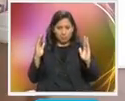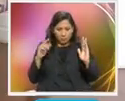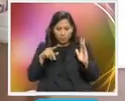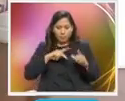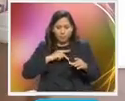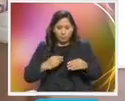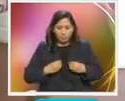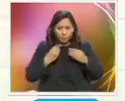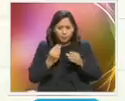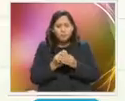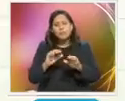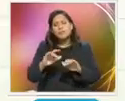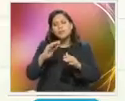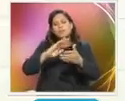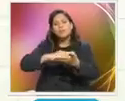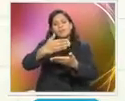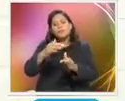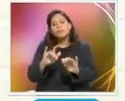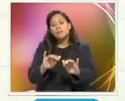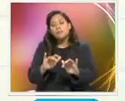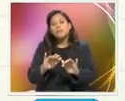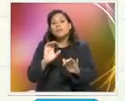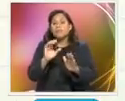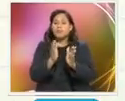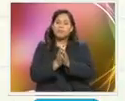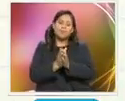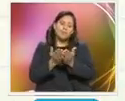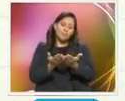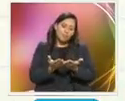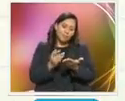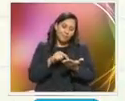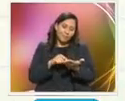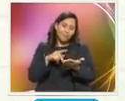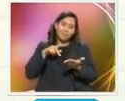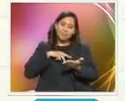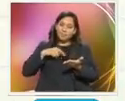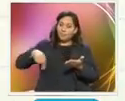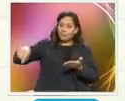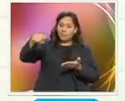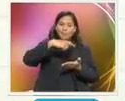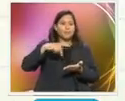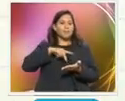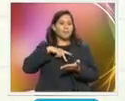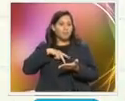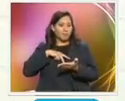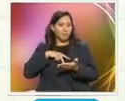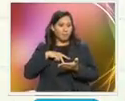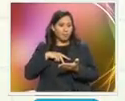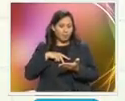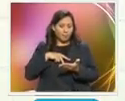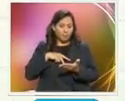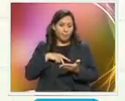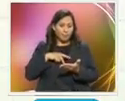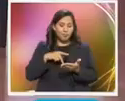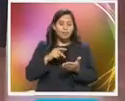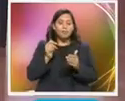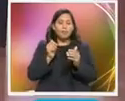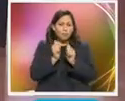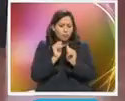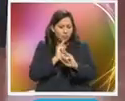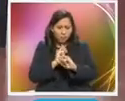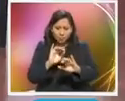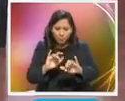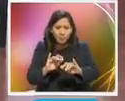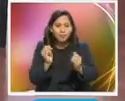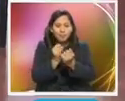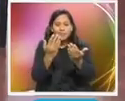la privacidad frente a tu pantalla o al leer un libro, ese espacio de privacidad tiene que ser lo que debe prevalecer en lo digital, ¿ok? Muy bien.